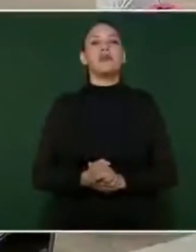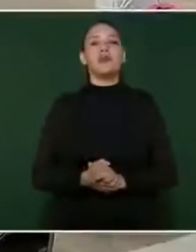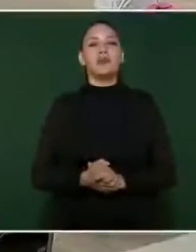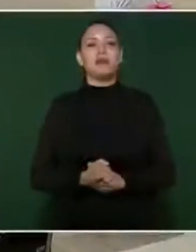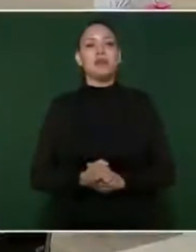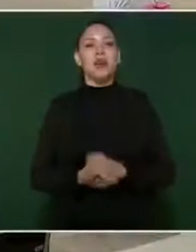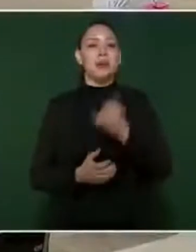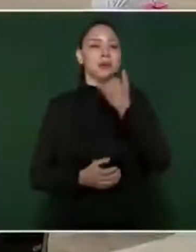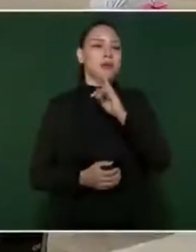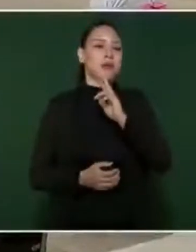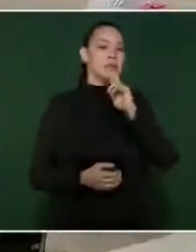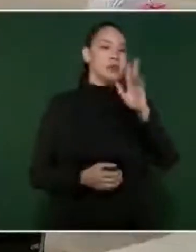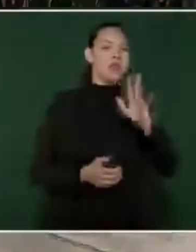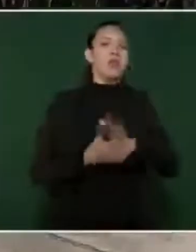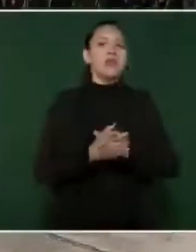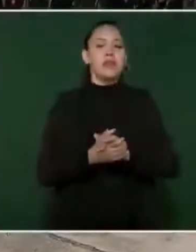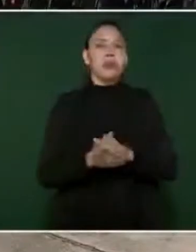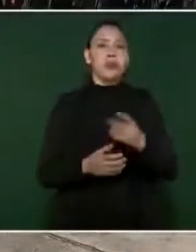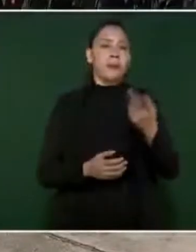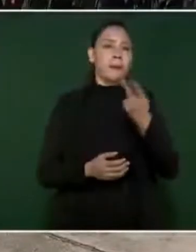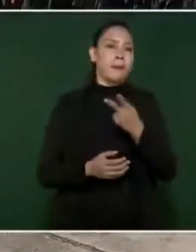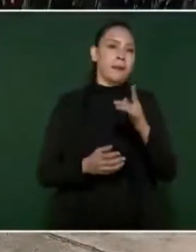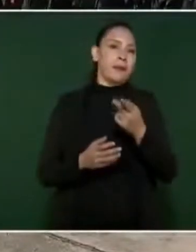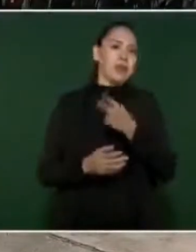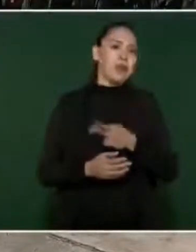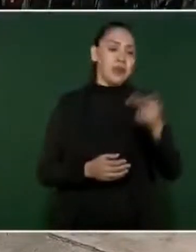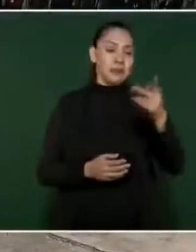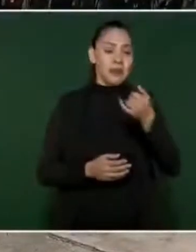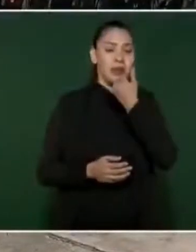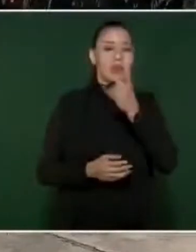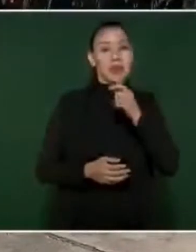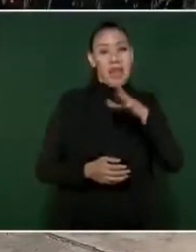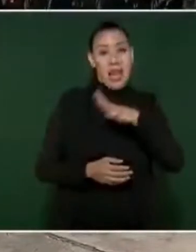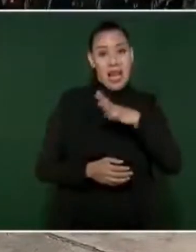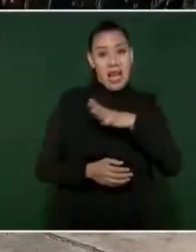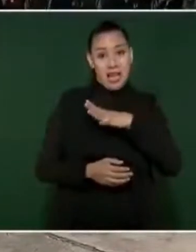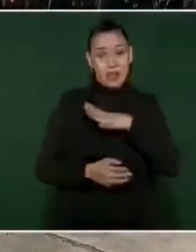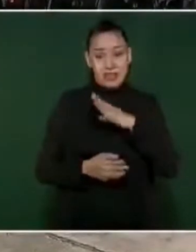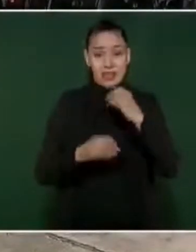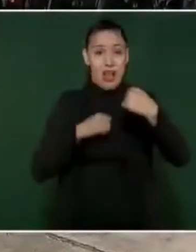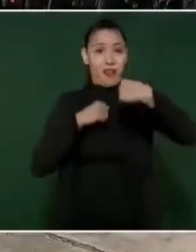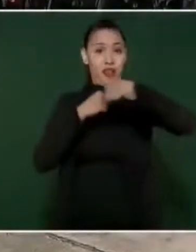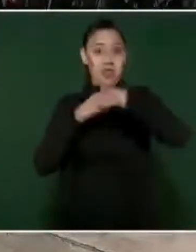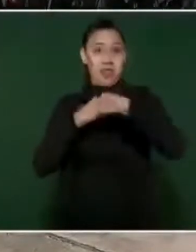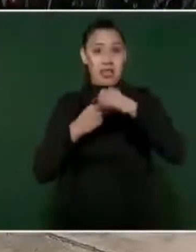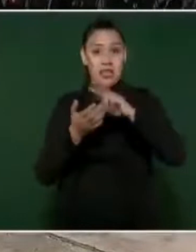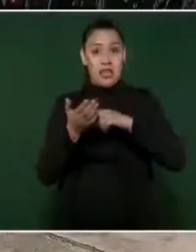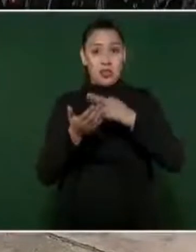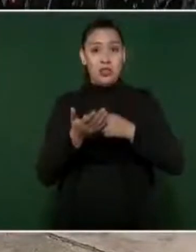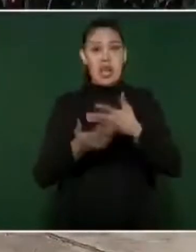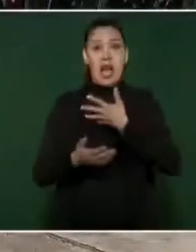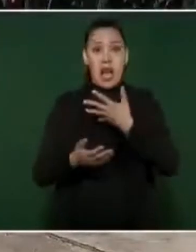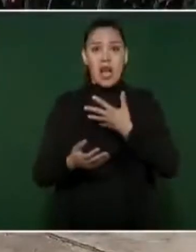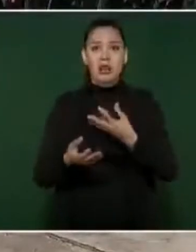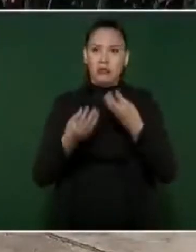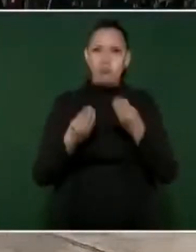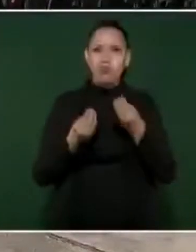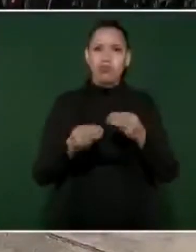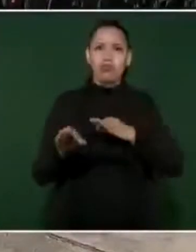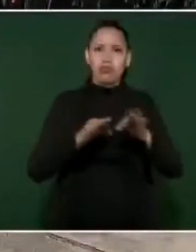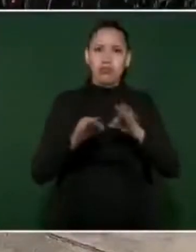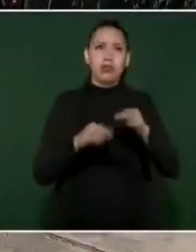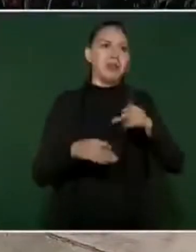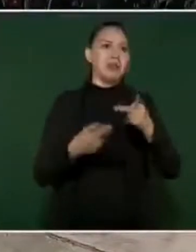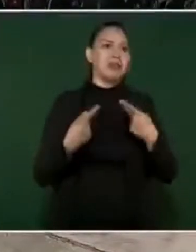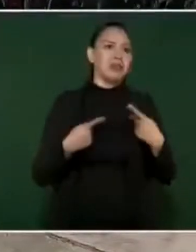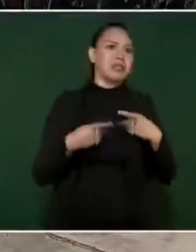Déjeme decirle que en la frontera lo que sobra es trabajo y lo que faltan son trabajadores, especialmente del sector maquilador. No habrá otra pregunta, no habrá desdén del